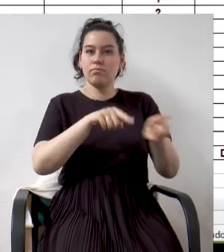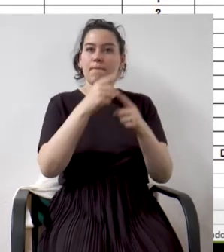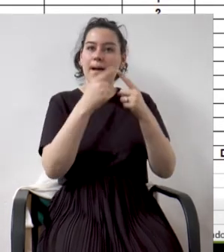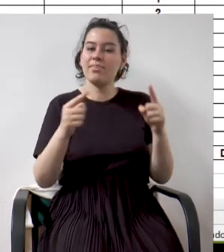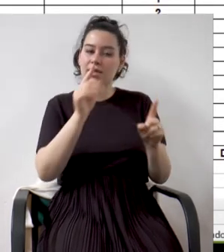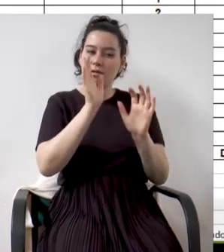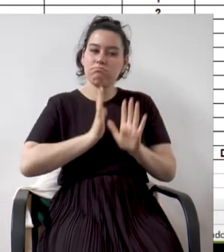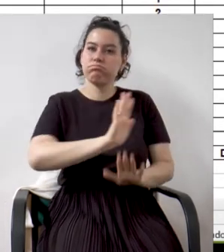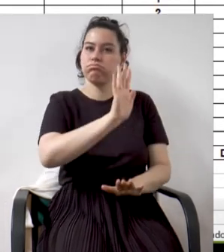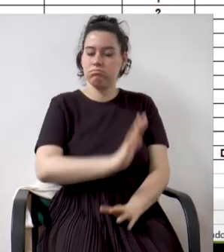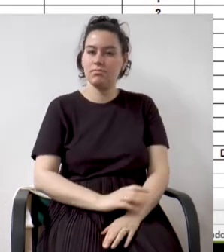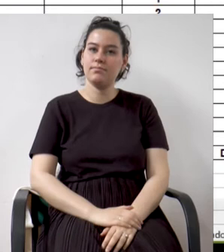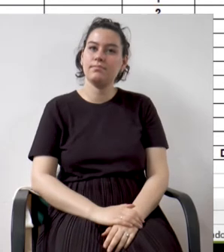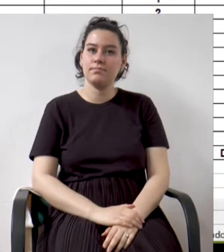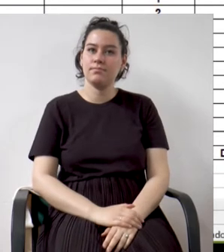específicas a sí misma.